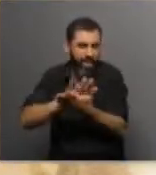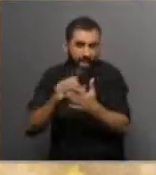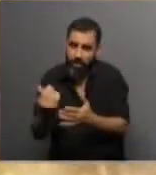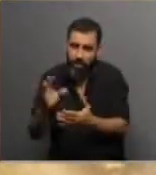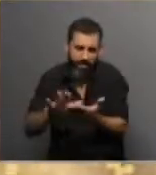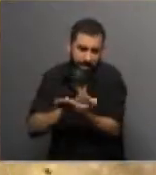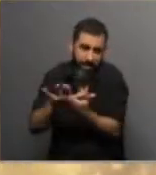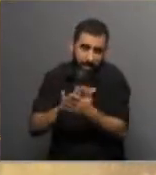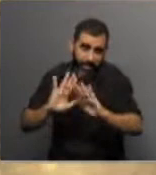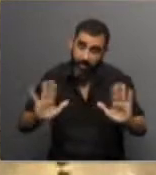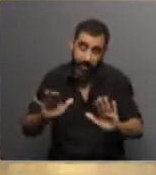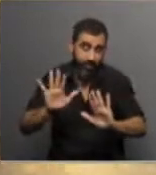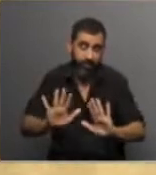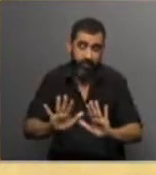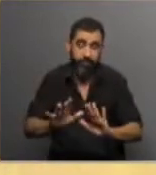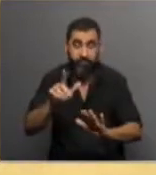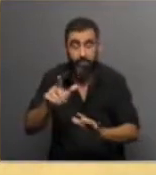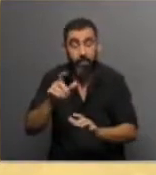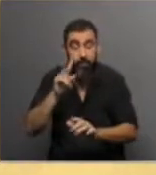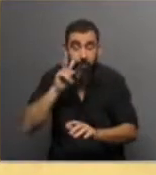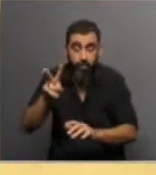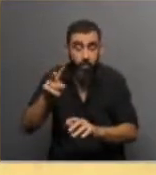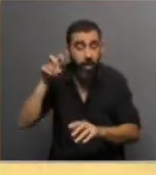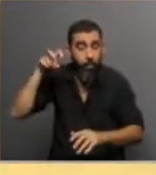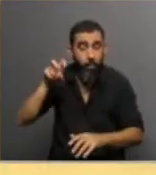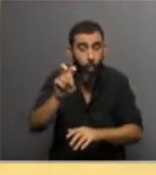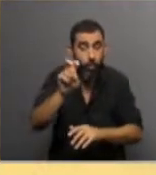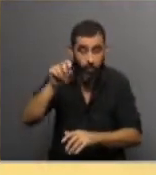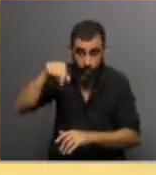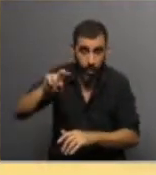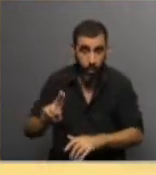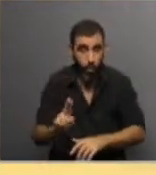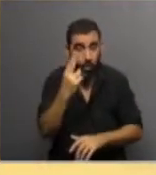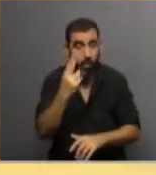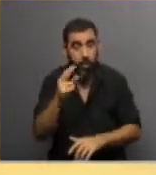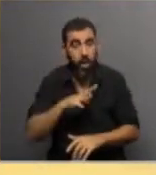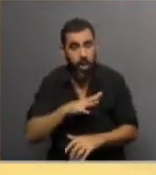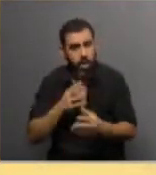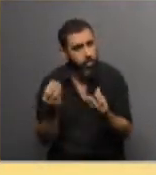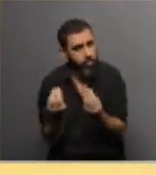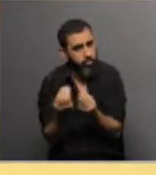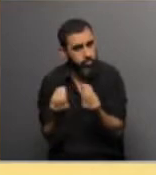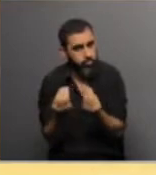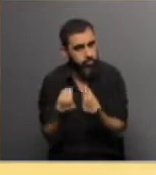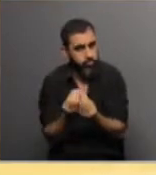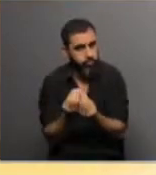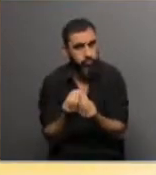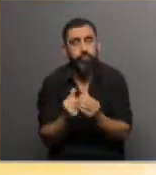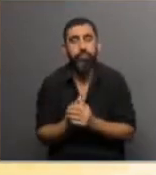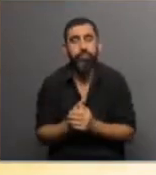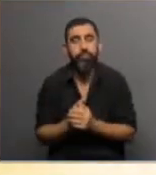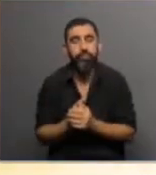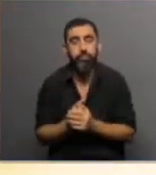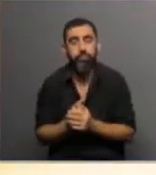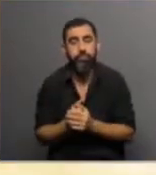Claro. habíamos visto que las poblaciones de los murciélagos de Uruguay había una cantidad muy interesante, una prevalencia muy